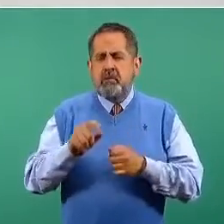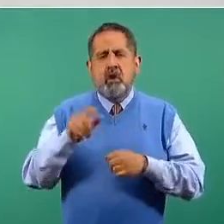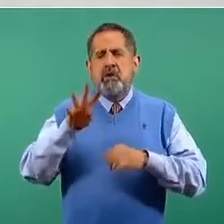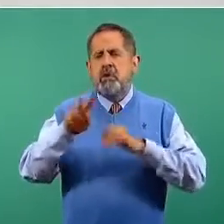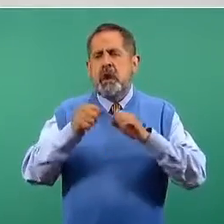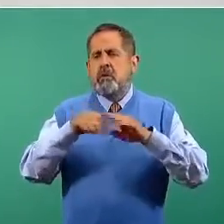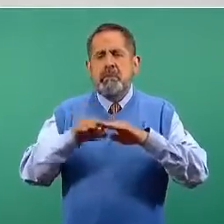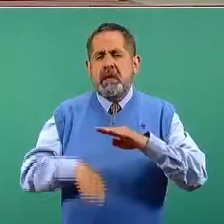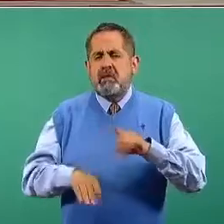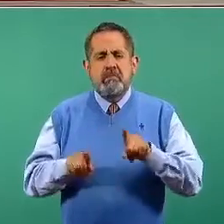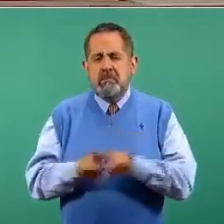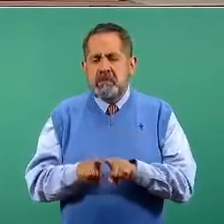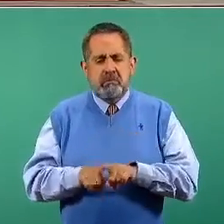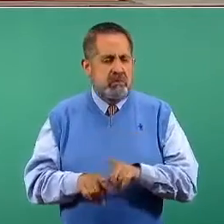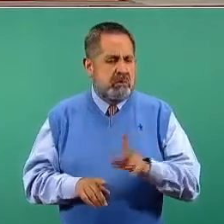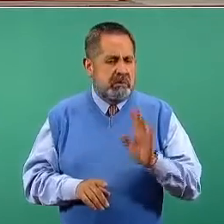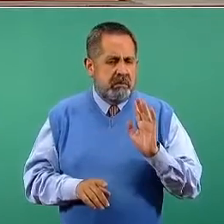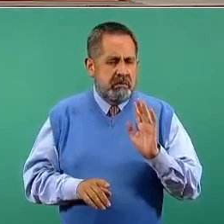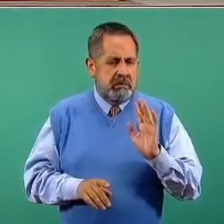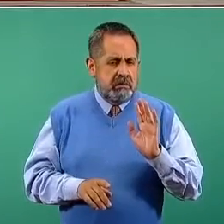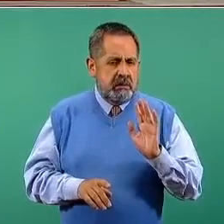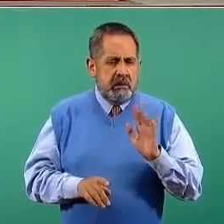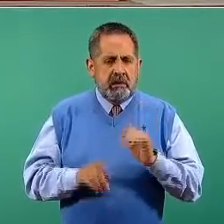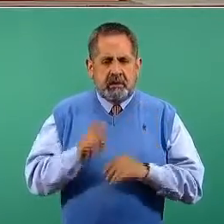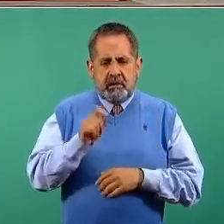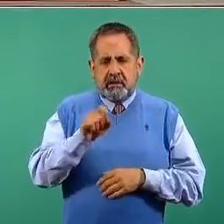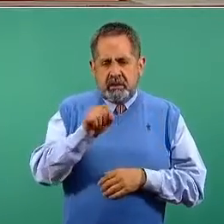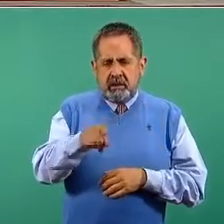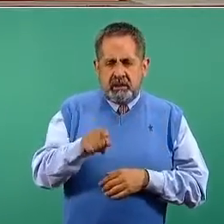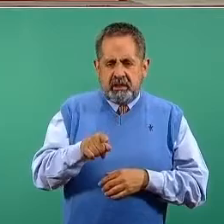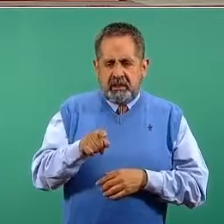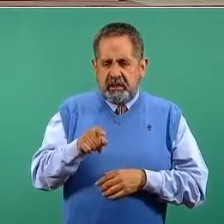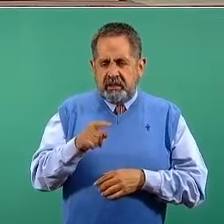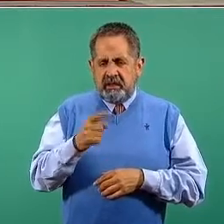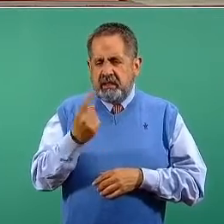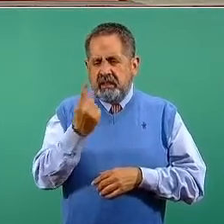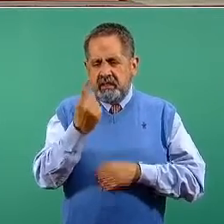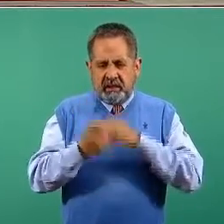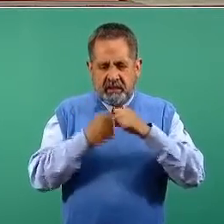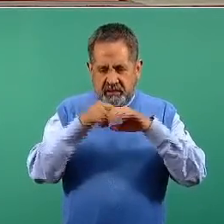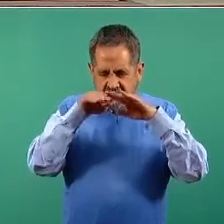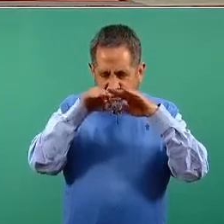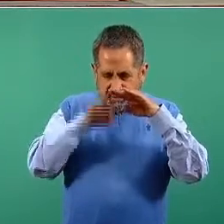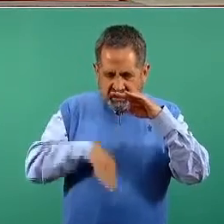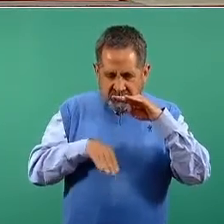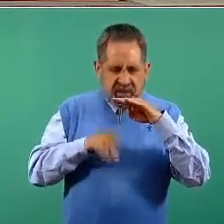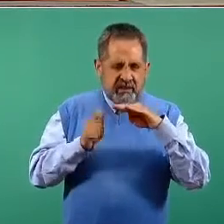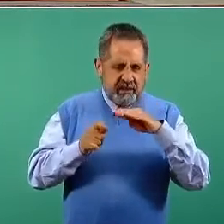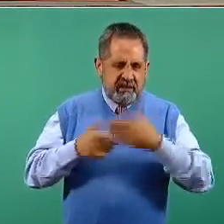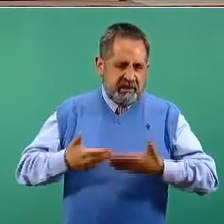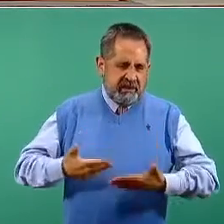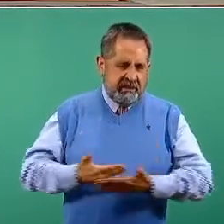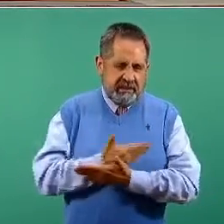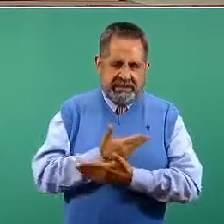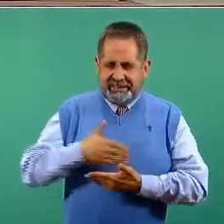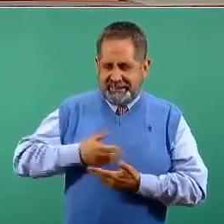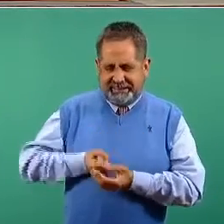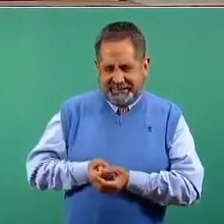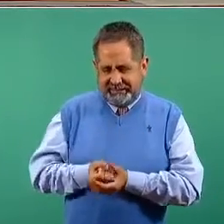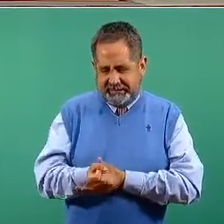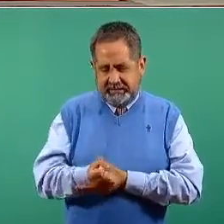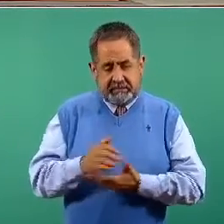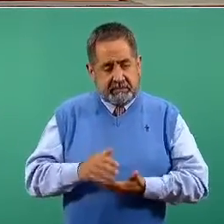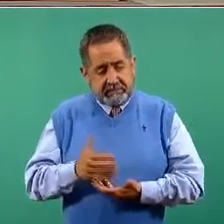edad, es decir, el hecho de específicamente el grupo que es menores de 1 año, en donde estarían todos los recién nacidos,